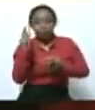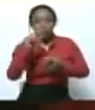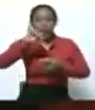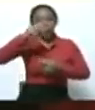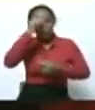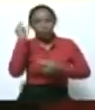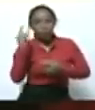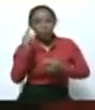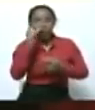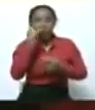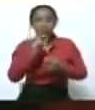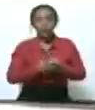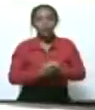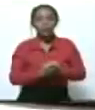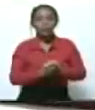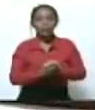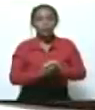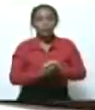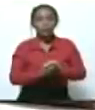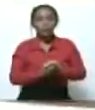JPSUV Saúl Osío,